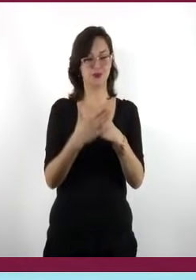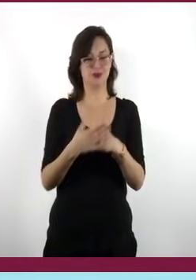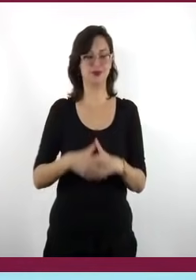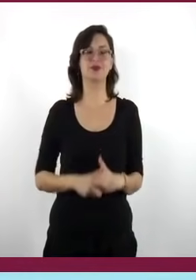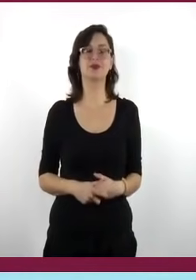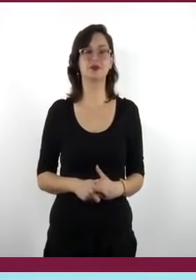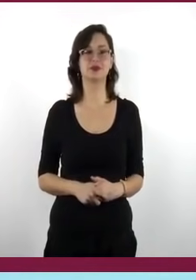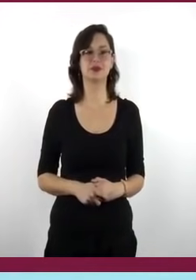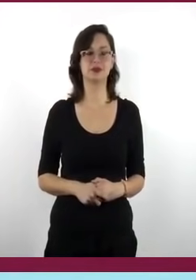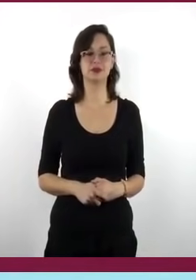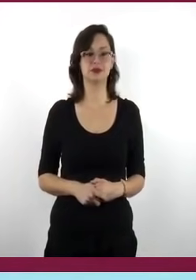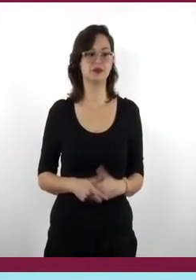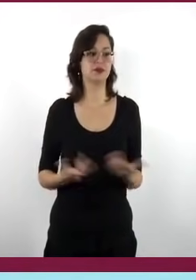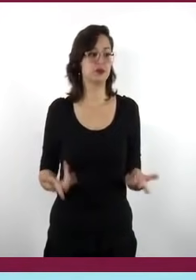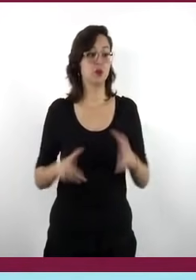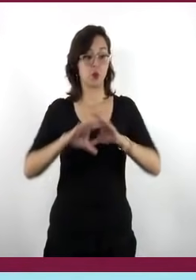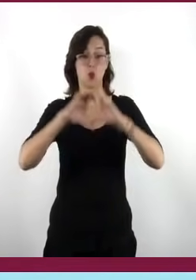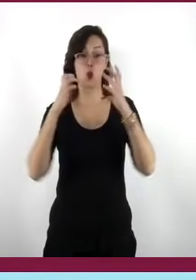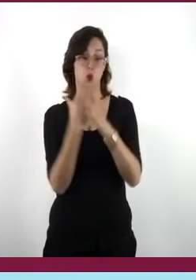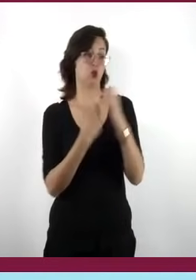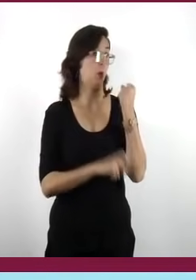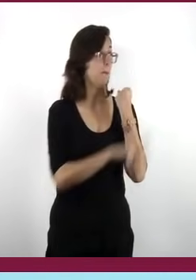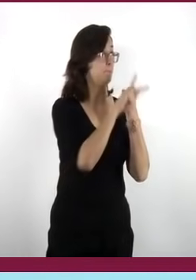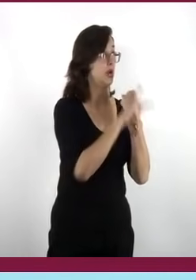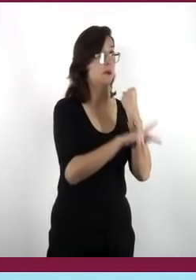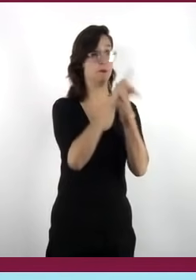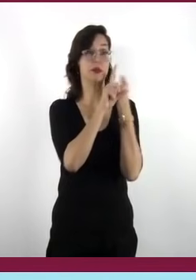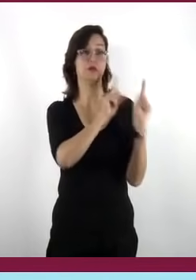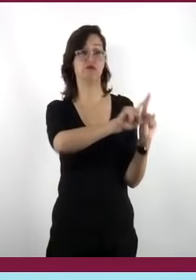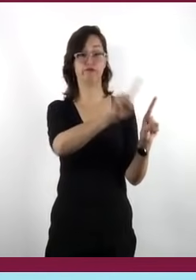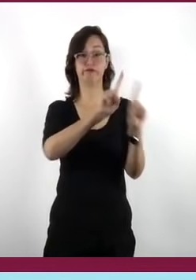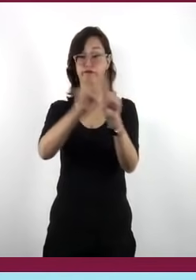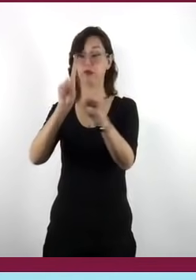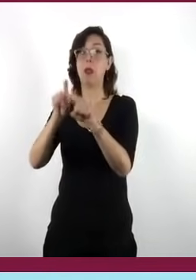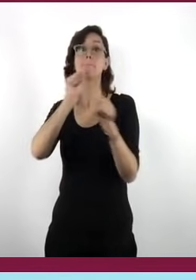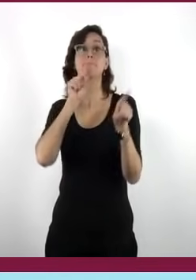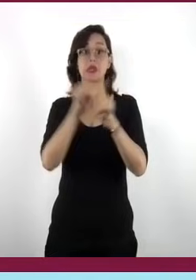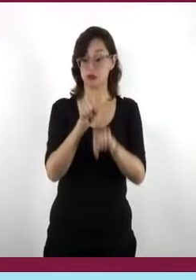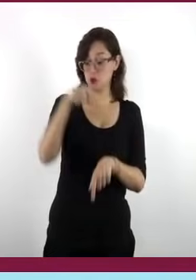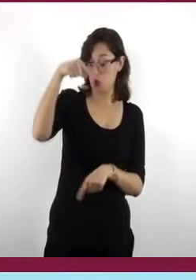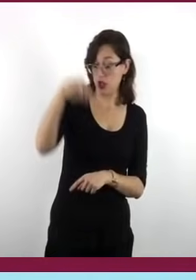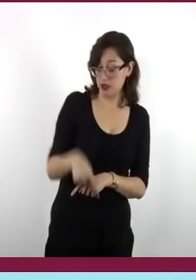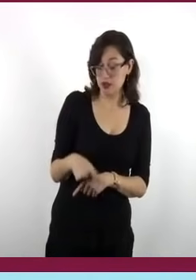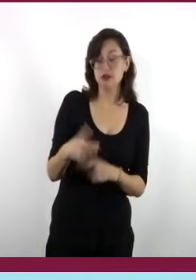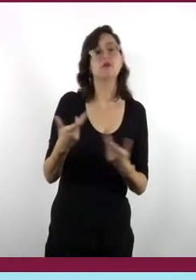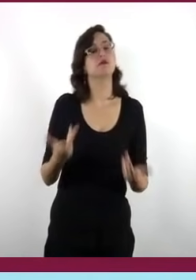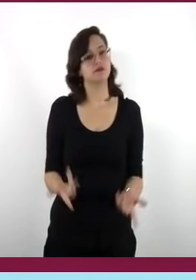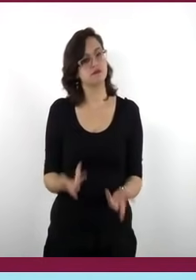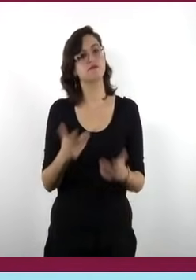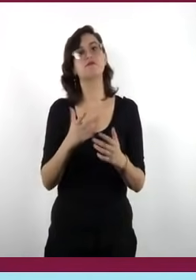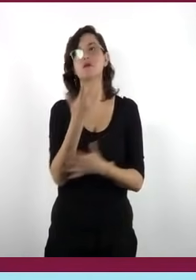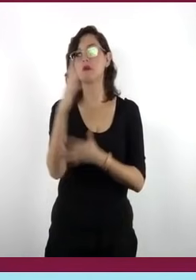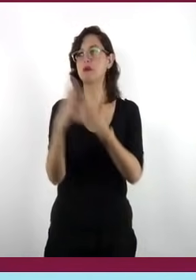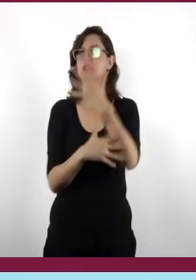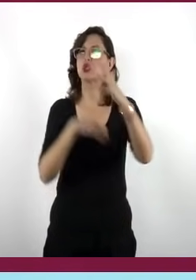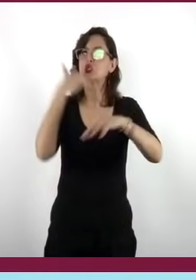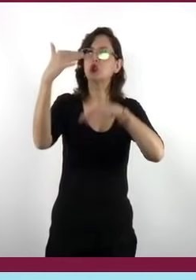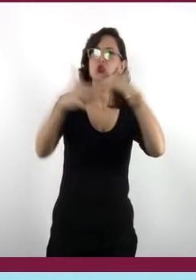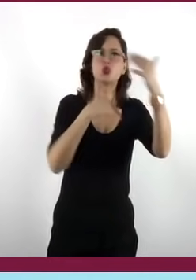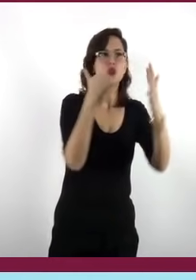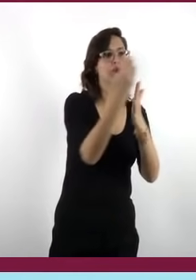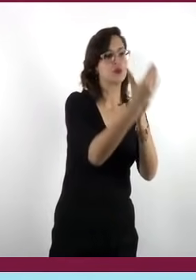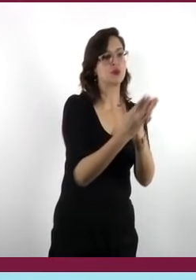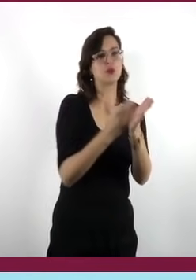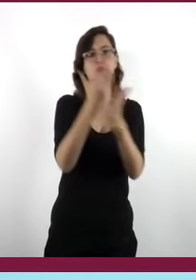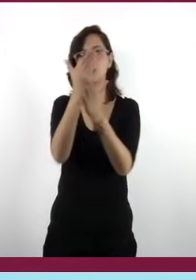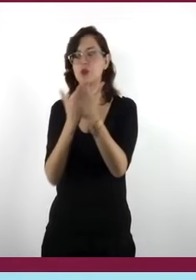En todos los países del mundo, incluido el nuestro, se realizan acciones para disminuir la contaminación. Por ejemplo,